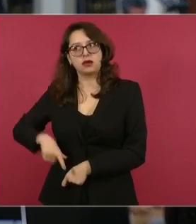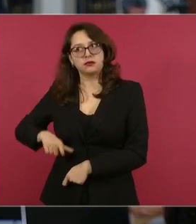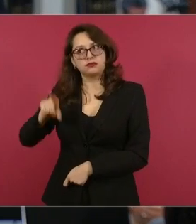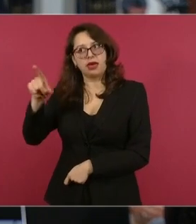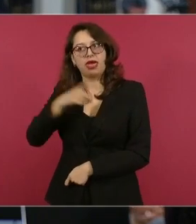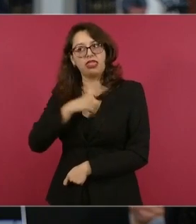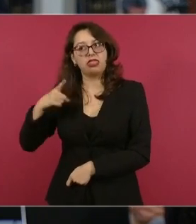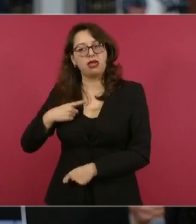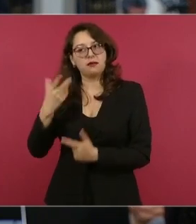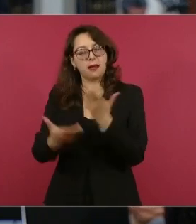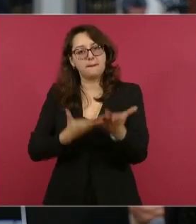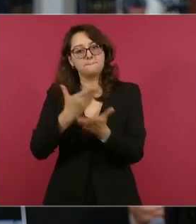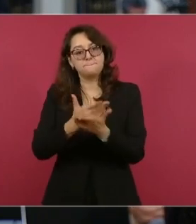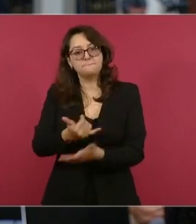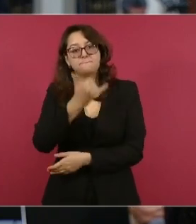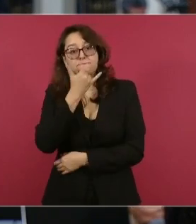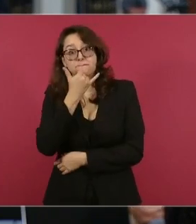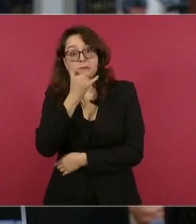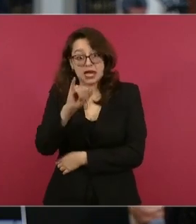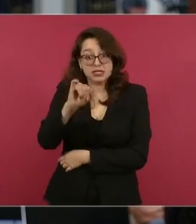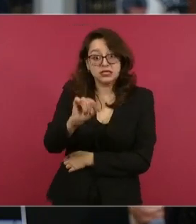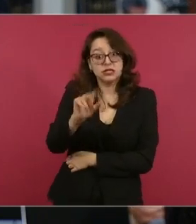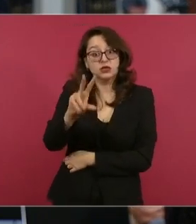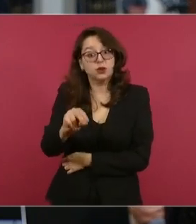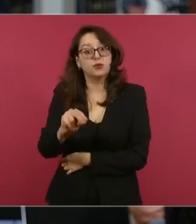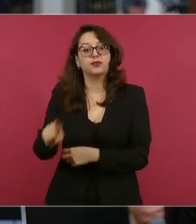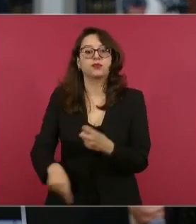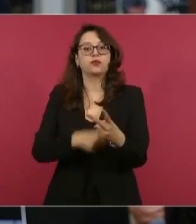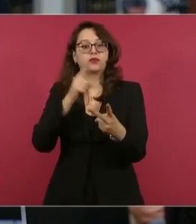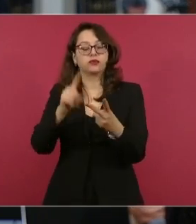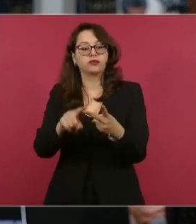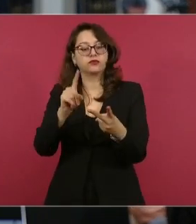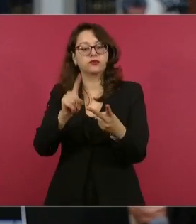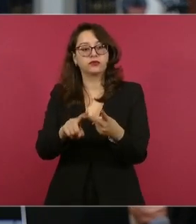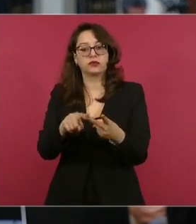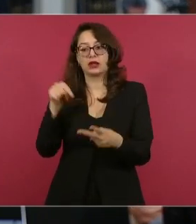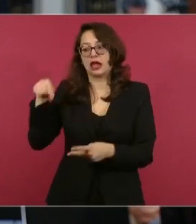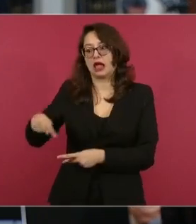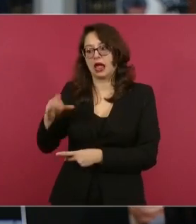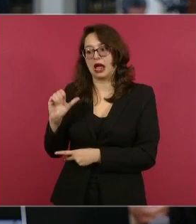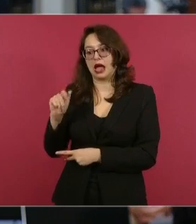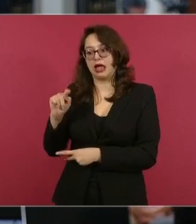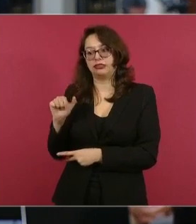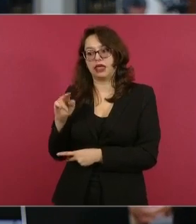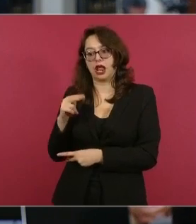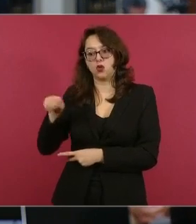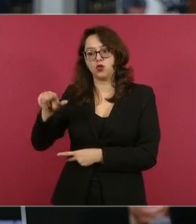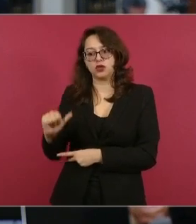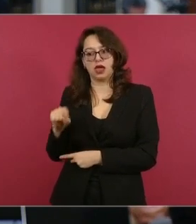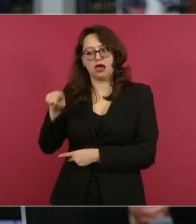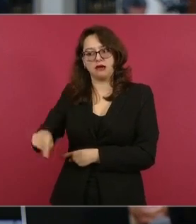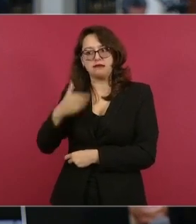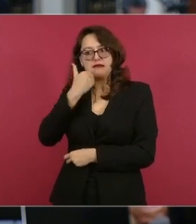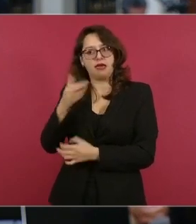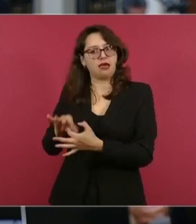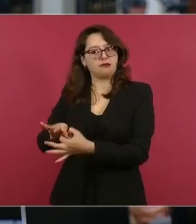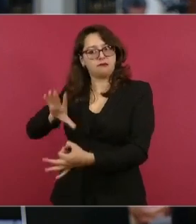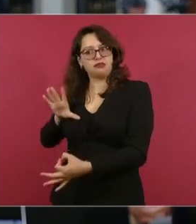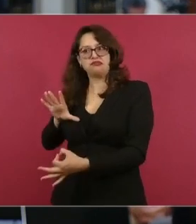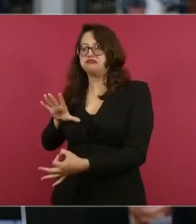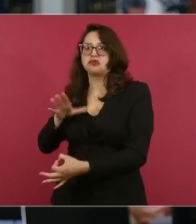opinión le merece el atasco, la paralización de ese proceso no resuelto de autodeterminación del pueblo